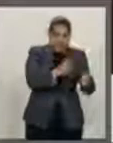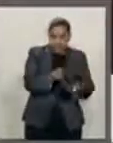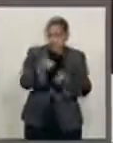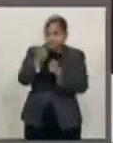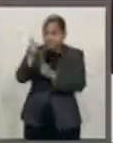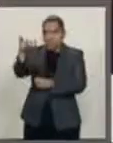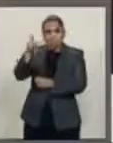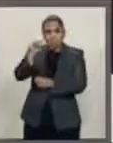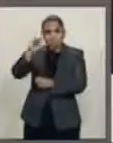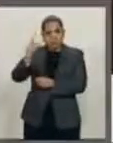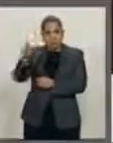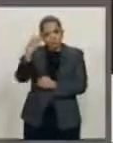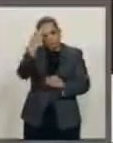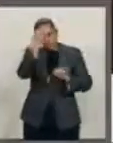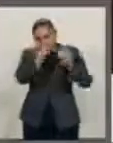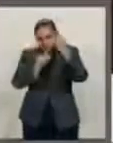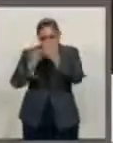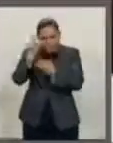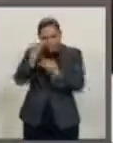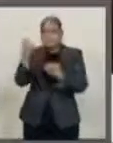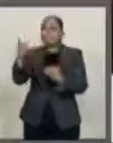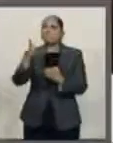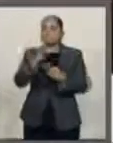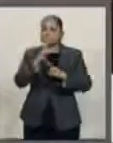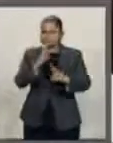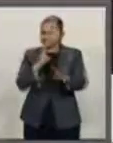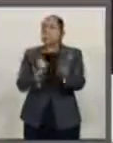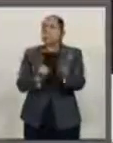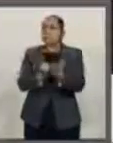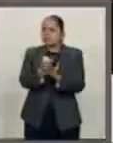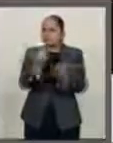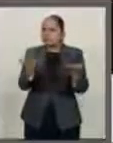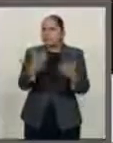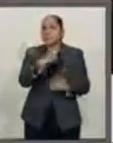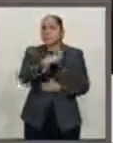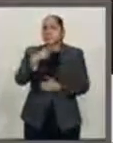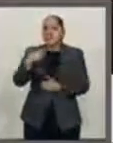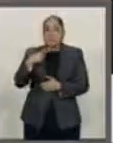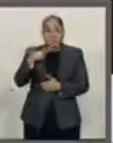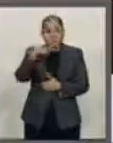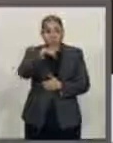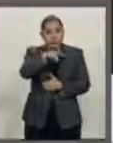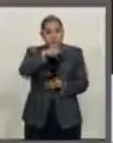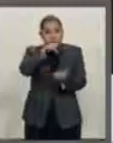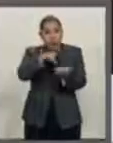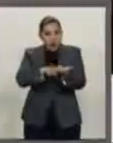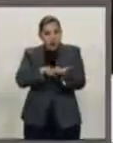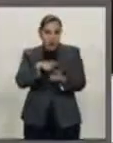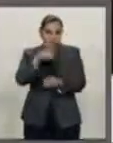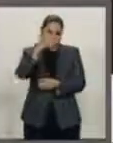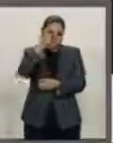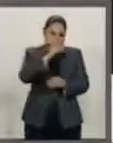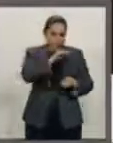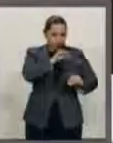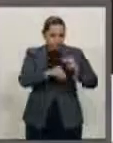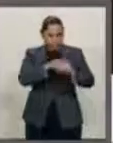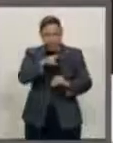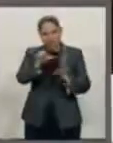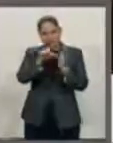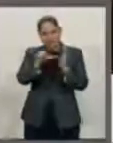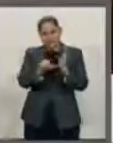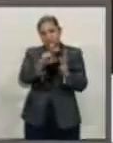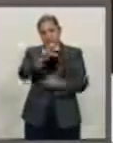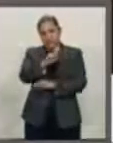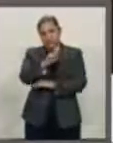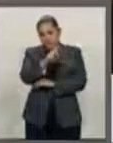donde dicho tribunal considera que, atendiendo a la temporalidad en que fueron expedidos los artículos 32